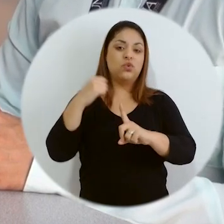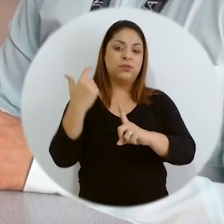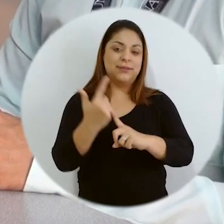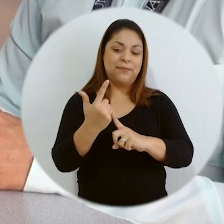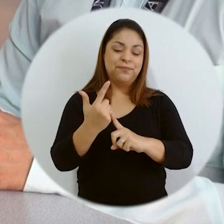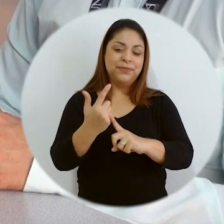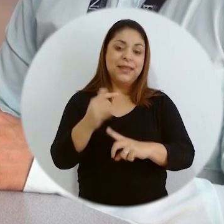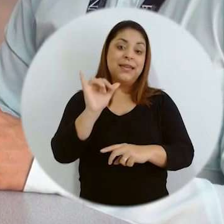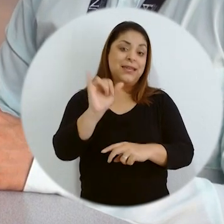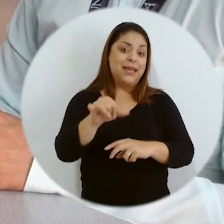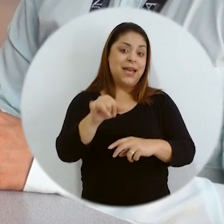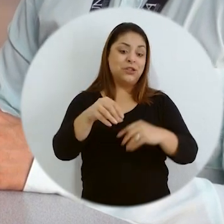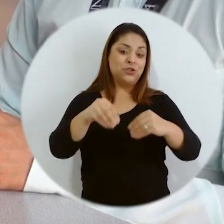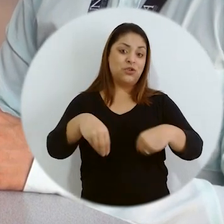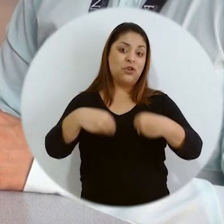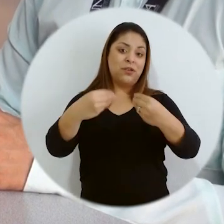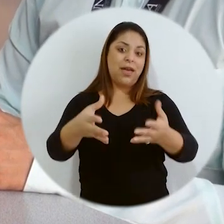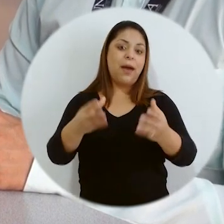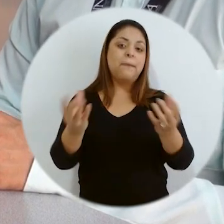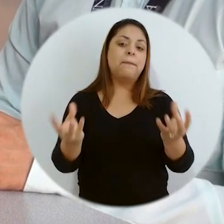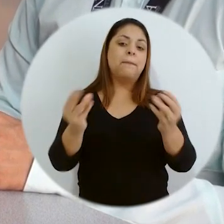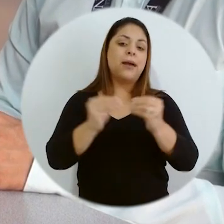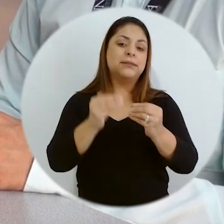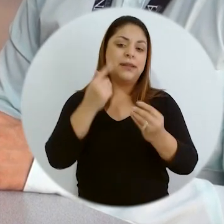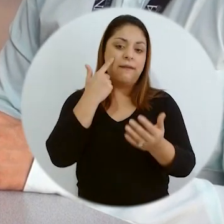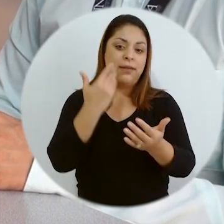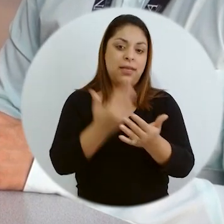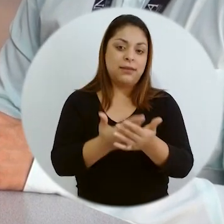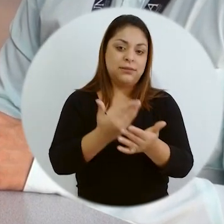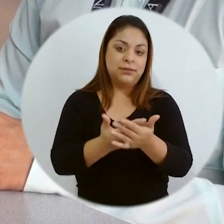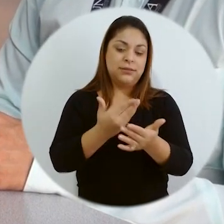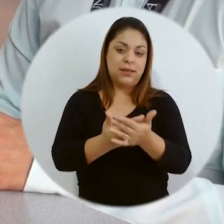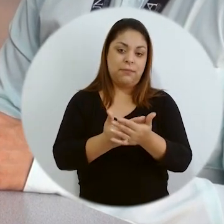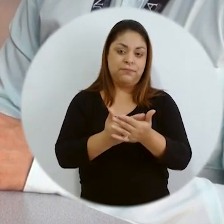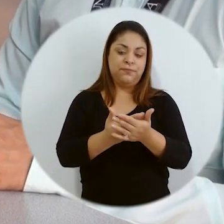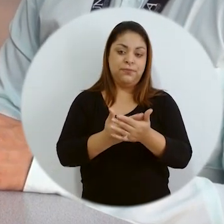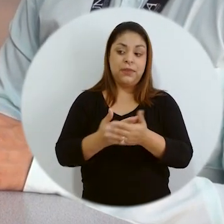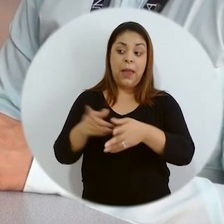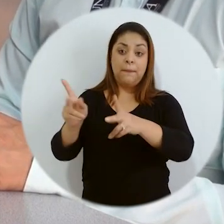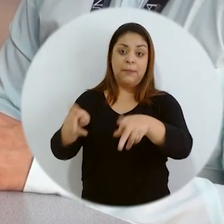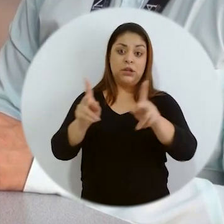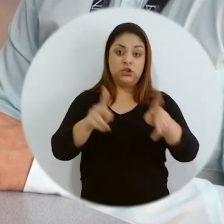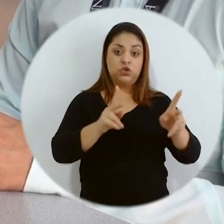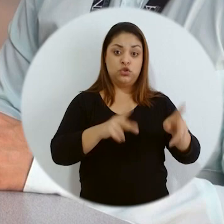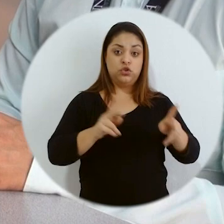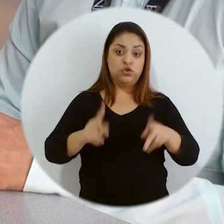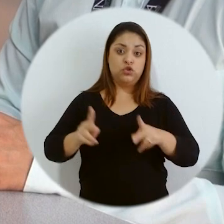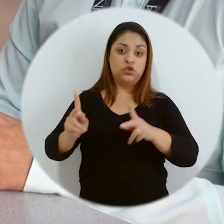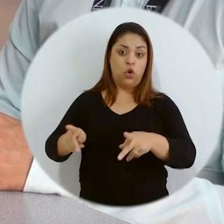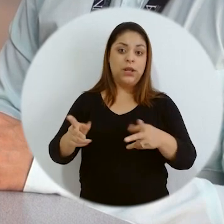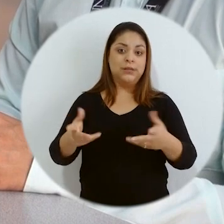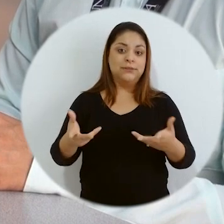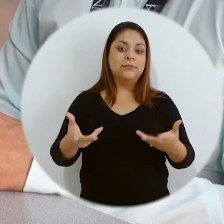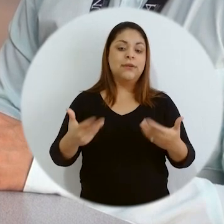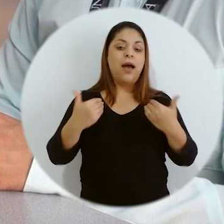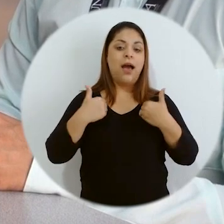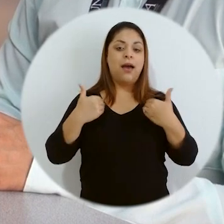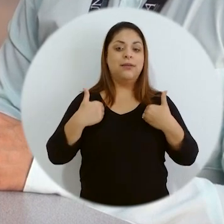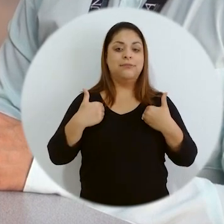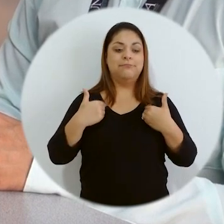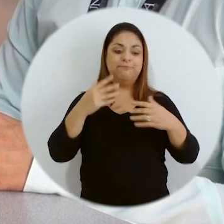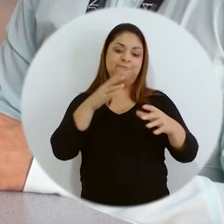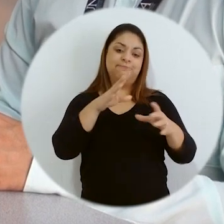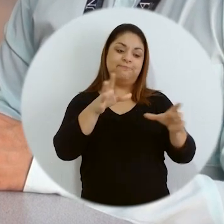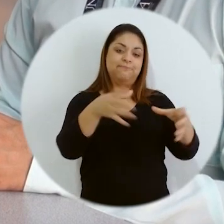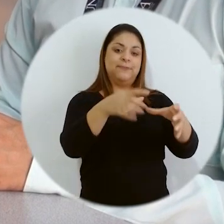discapacidad psicosocial, y entonces eso ha dado, pues, que se evidencie, ¿verdad? Un poco más esas personas que entran dentro de